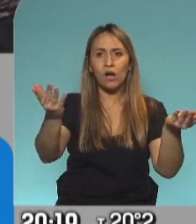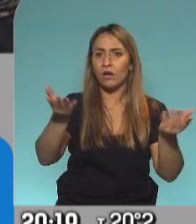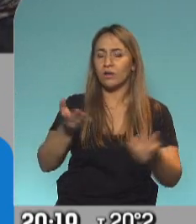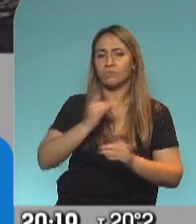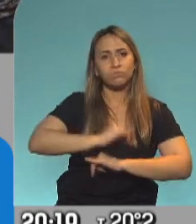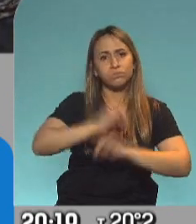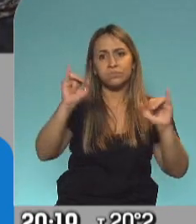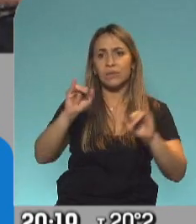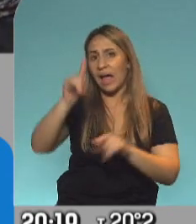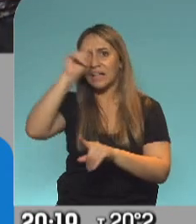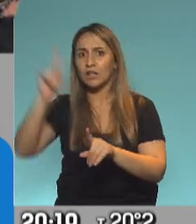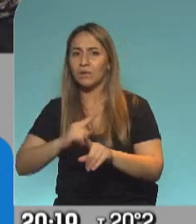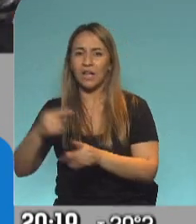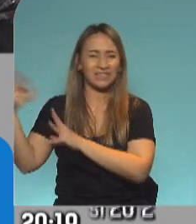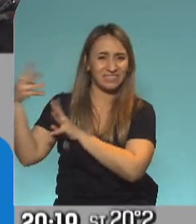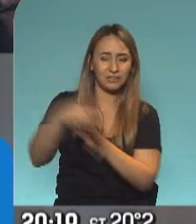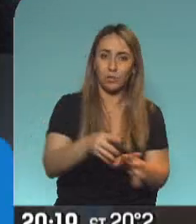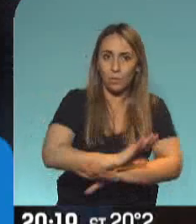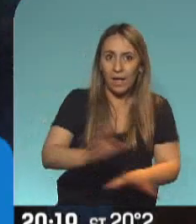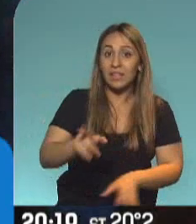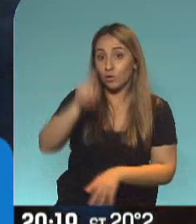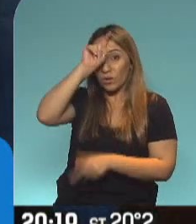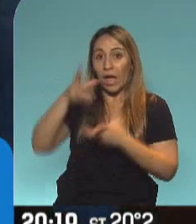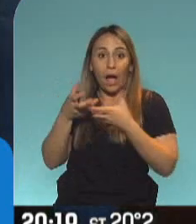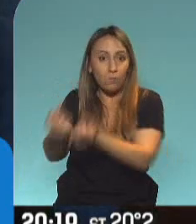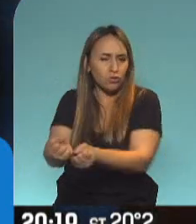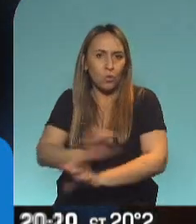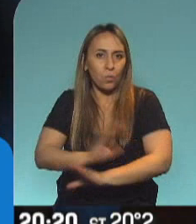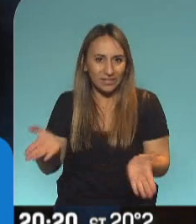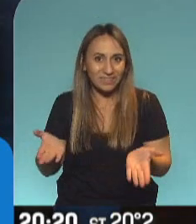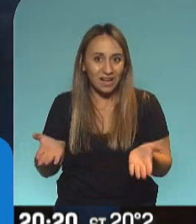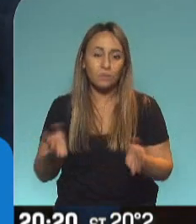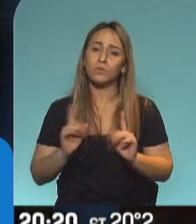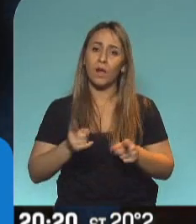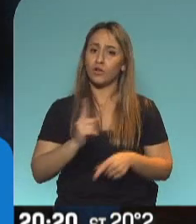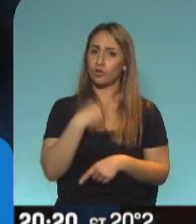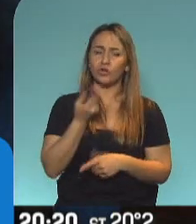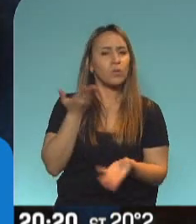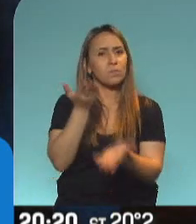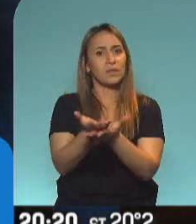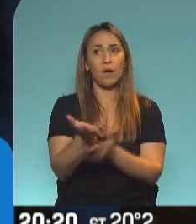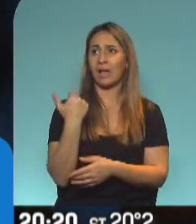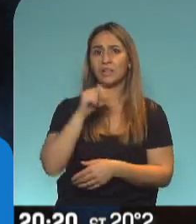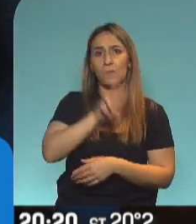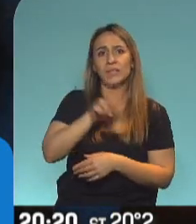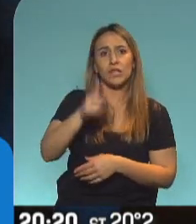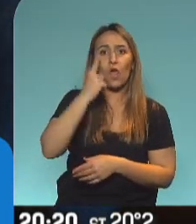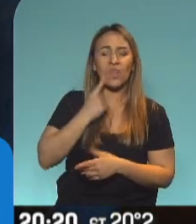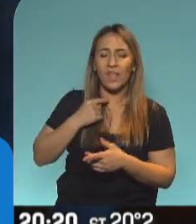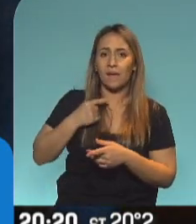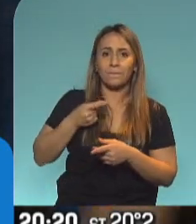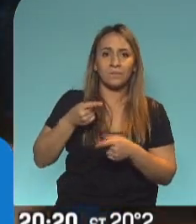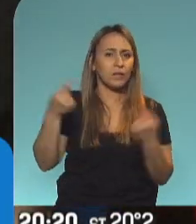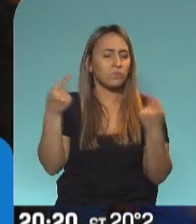el ataque de Azerbaiyán y el apoyo de Turquía. Sin embargo, nosotros pedimos, porque hace 22 días que continúan